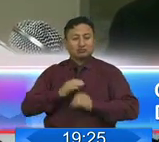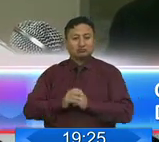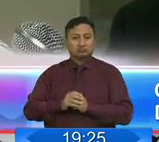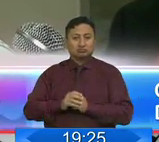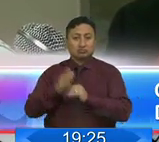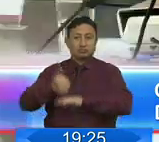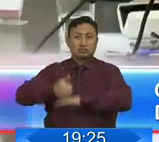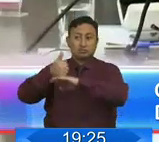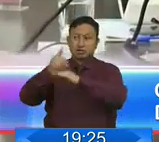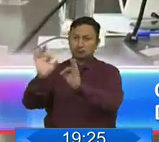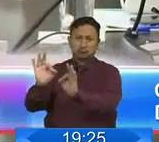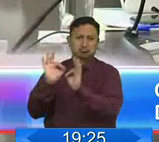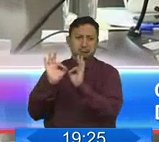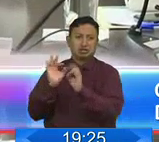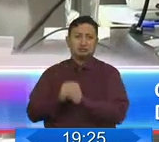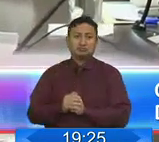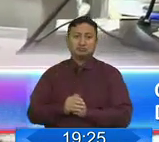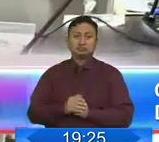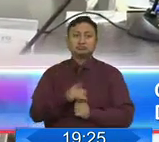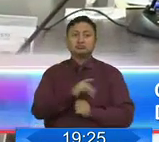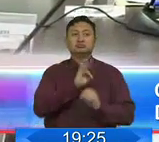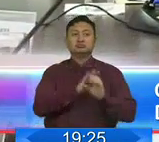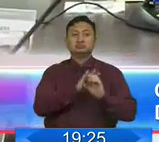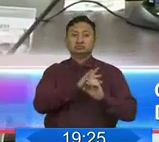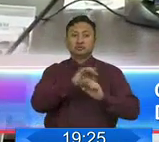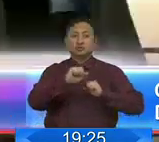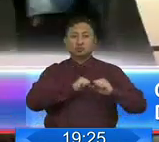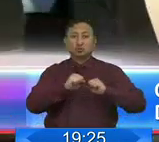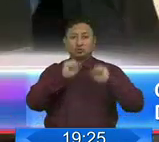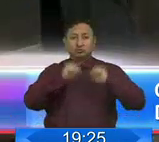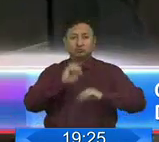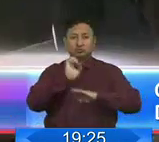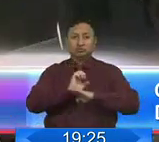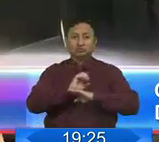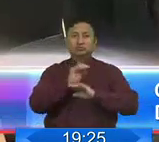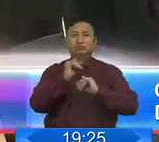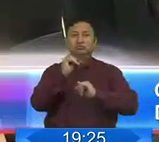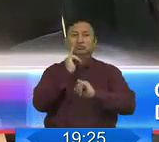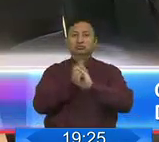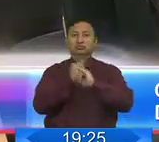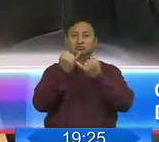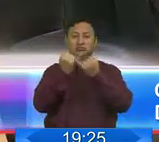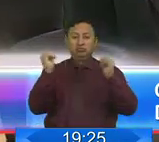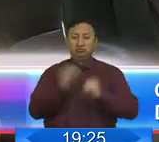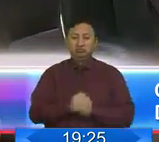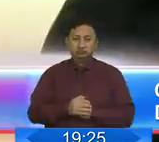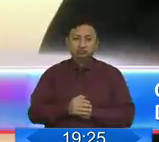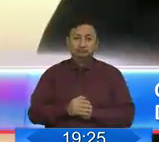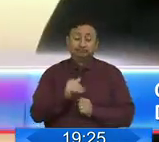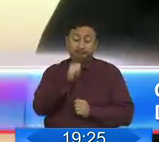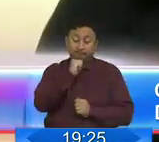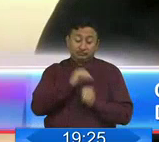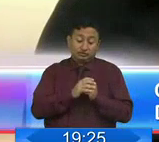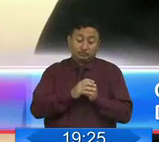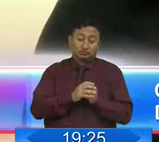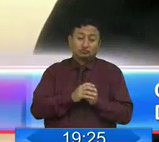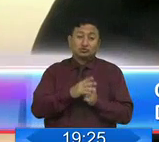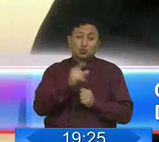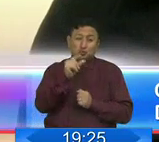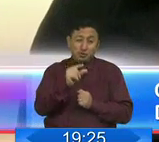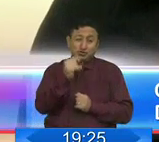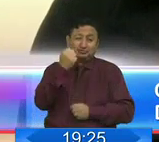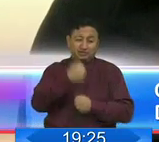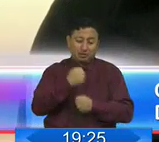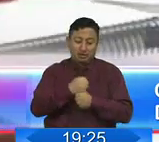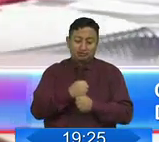buena corte. Que el Consejo ha hecho todo lo posible para darle al país instituciones independientes, que queda aún trabajo por hacer en el